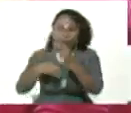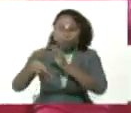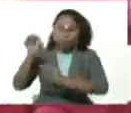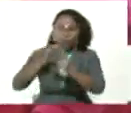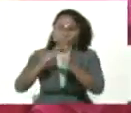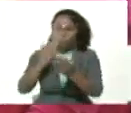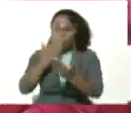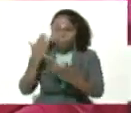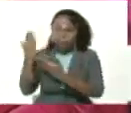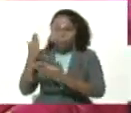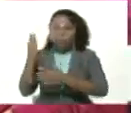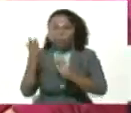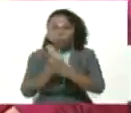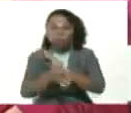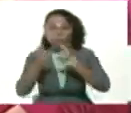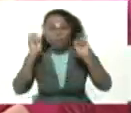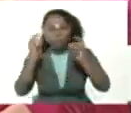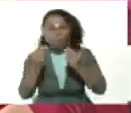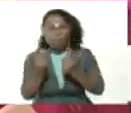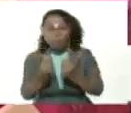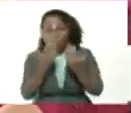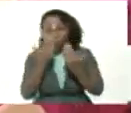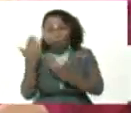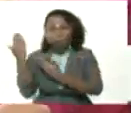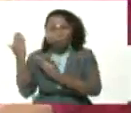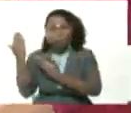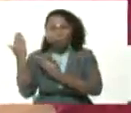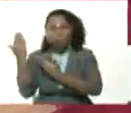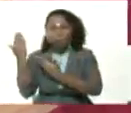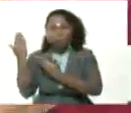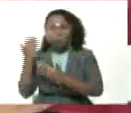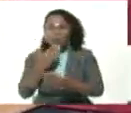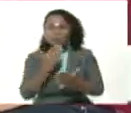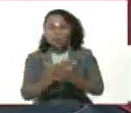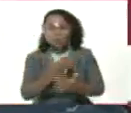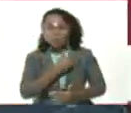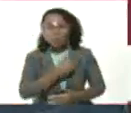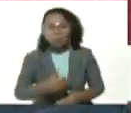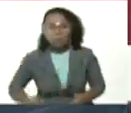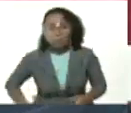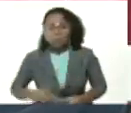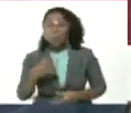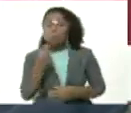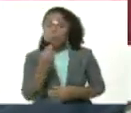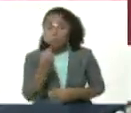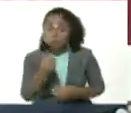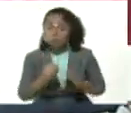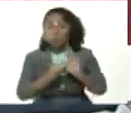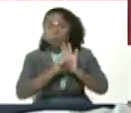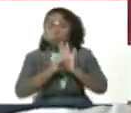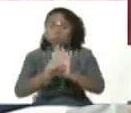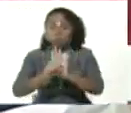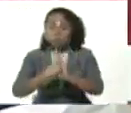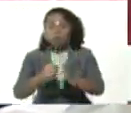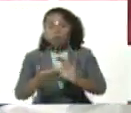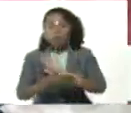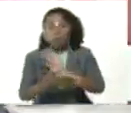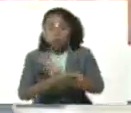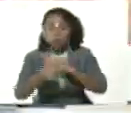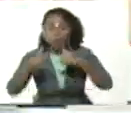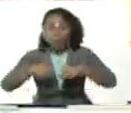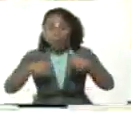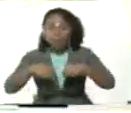pues, de estas materias económicas. Adelante. Gracias, presidente. Bueno, muy simbólico realmente estar en